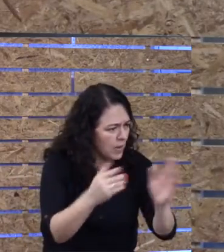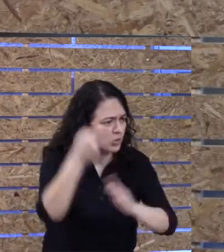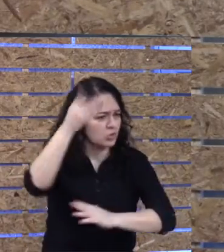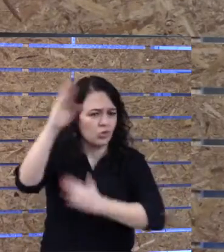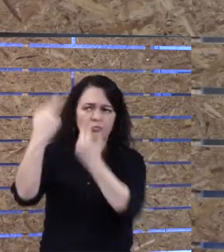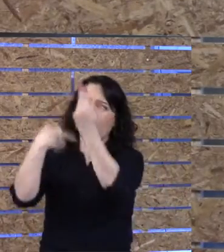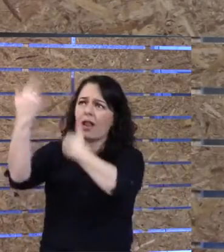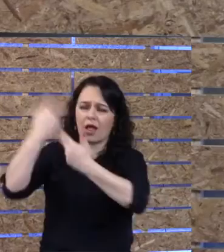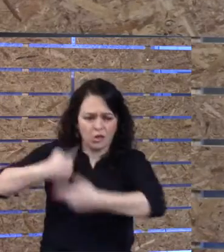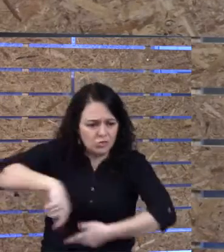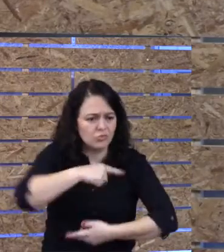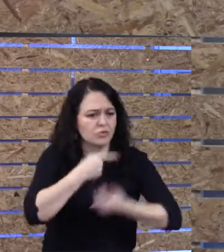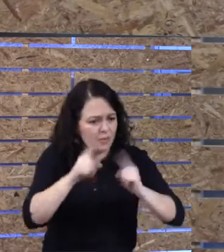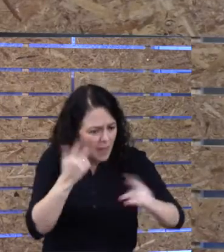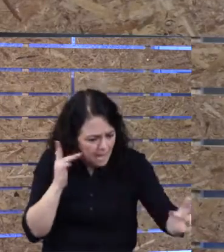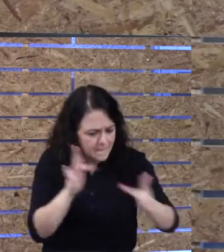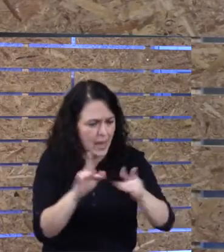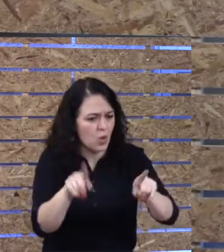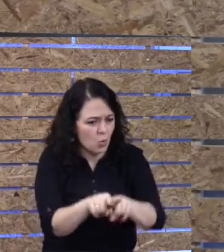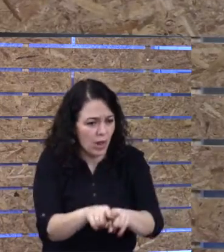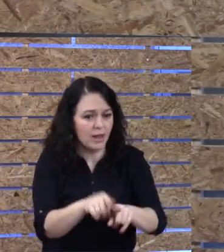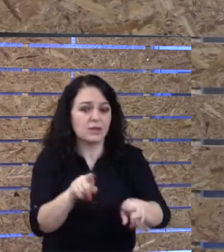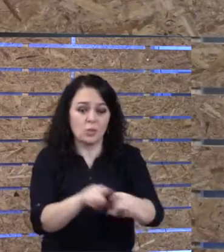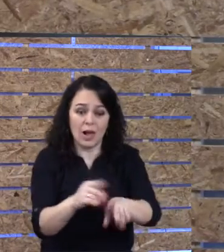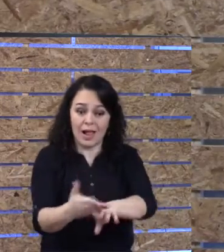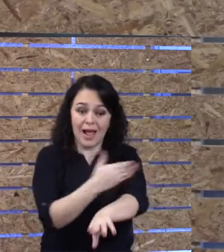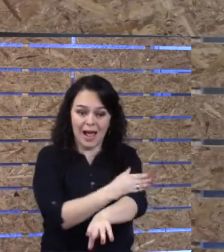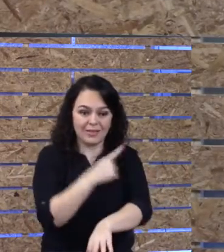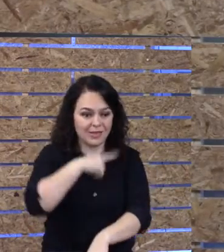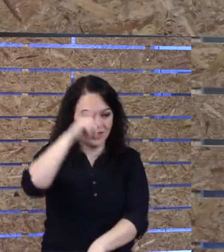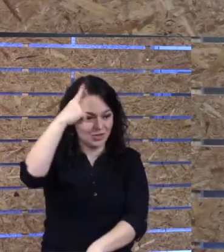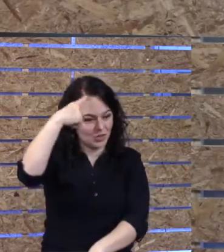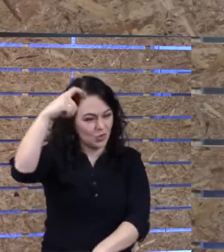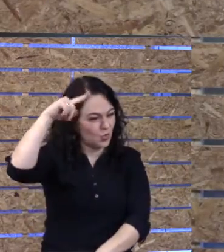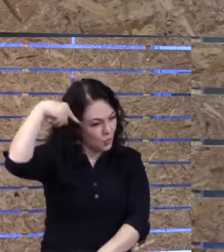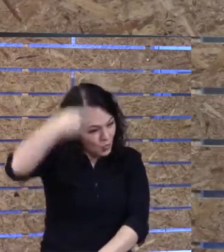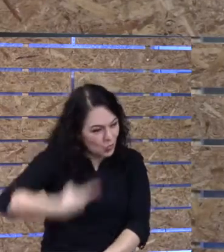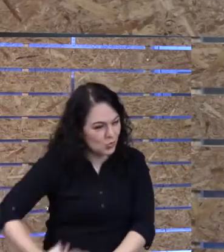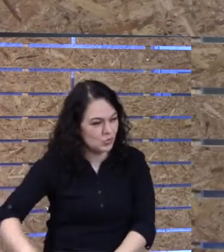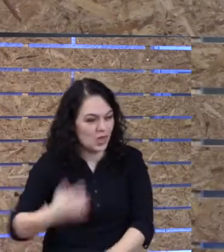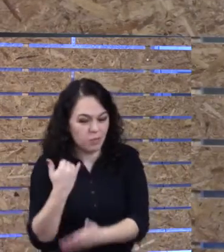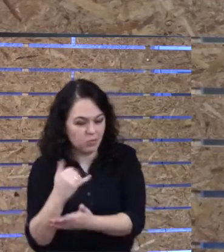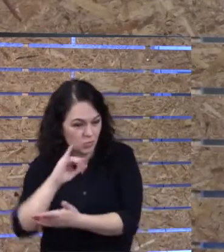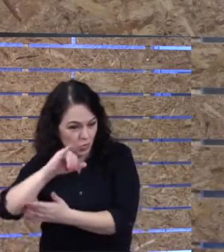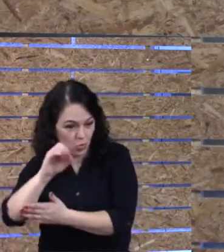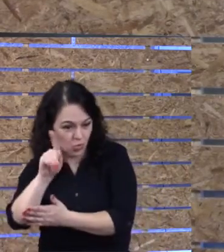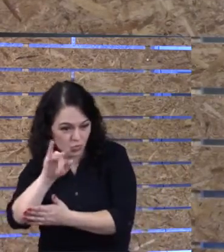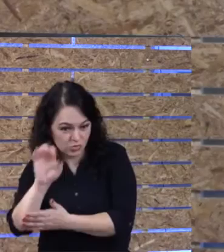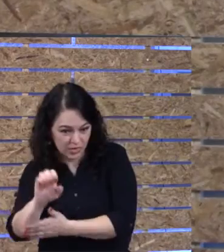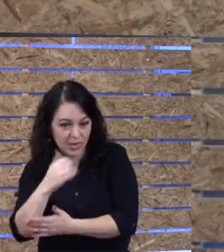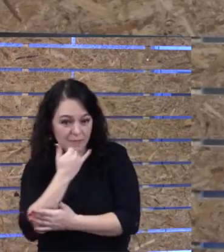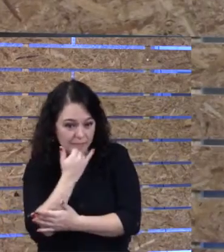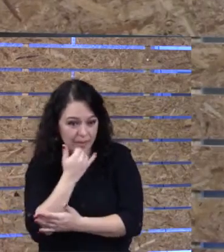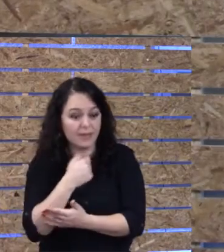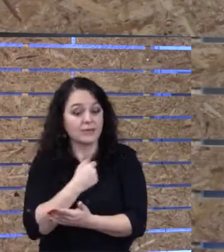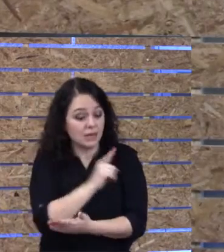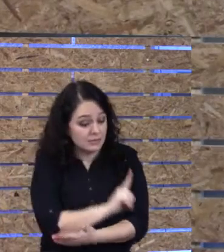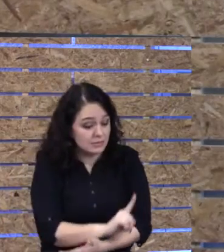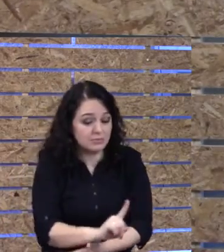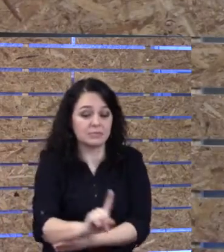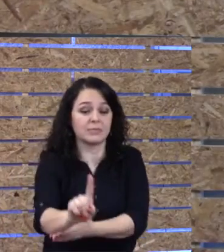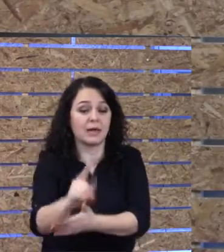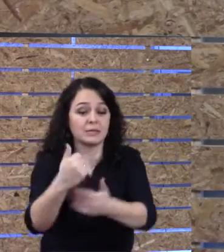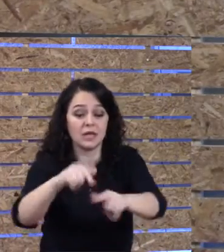a Egipto, José les recomienda presentarse a Faraón como pastores. ¿Por qué? Porque los